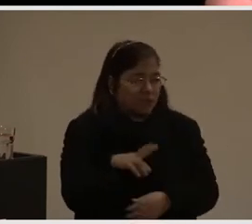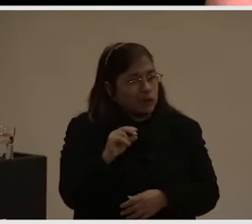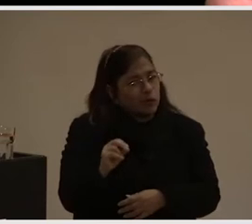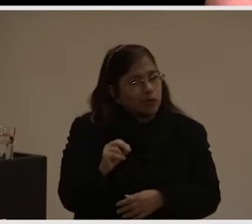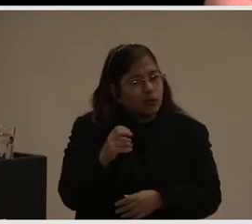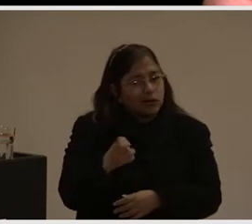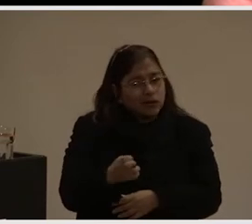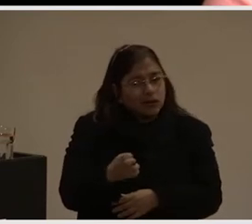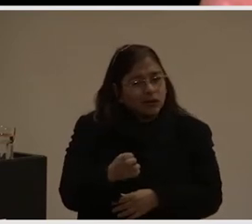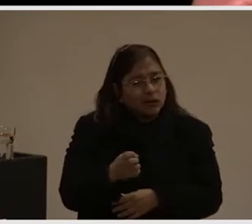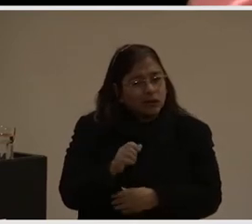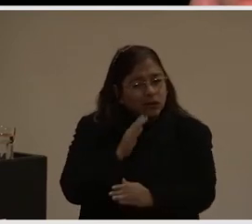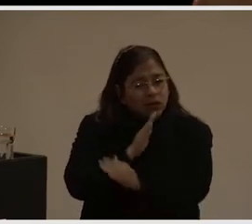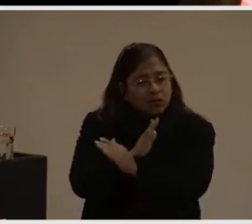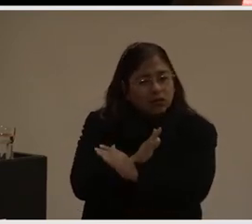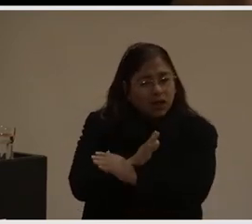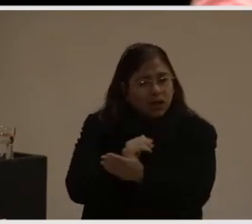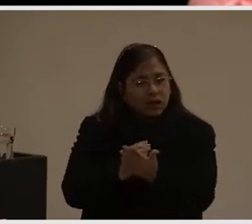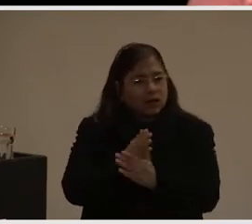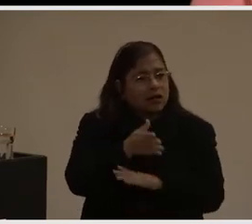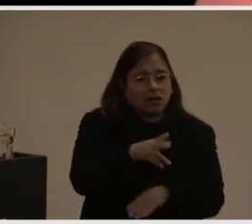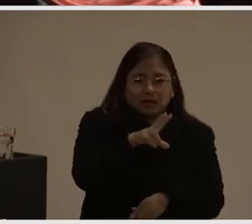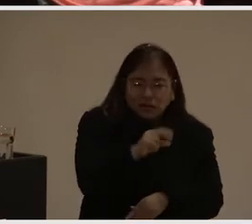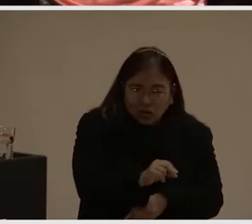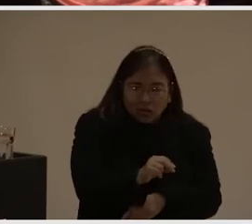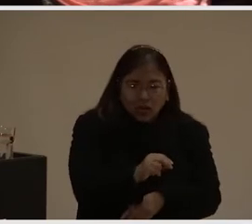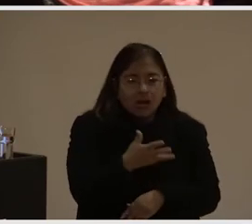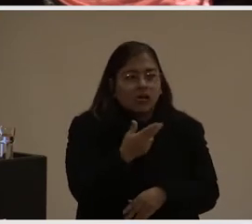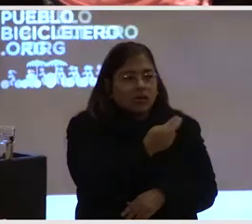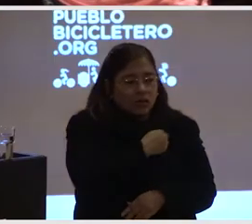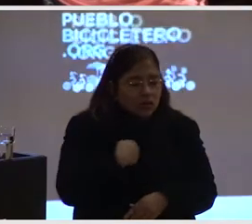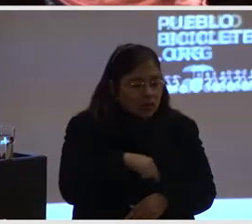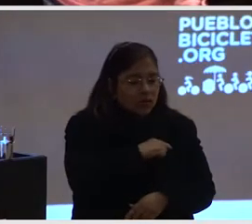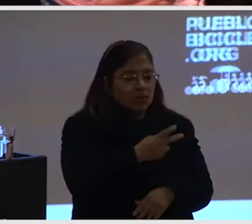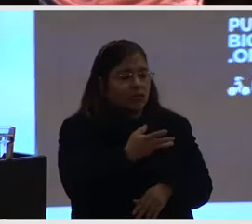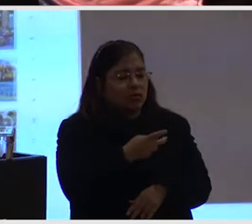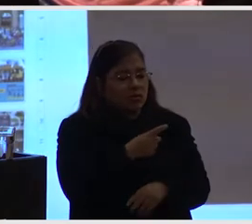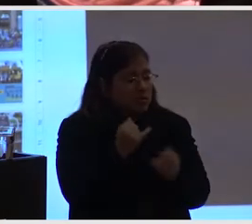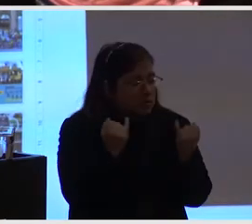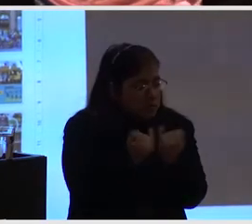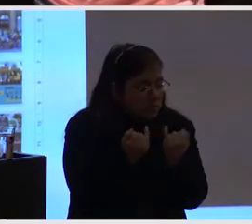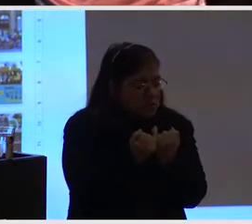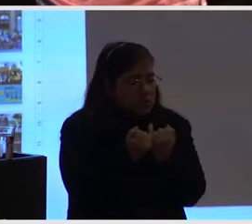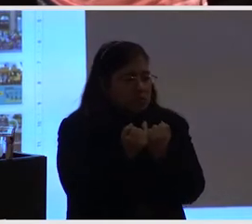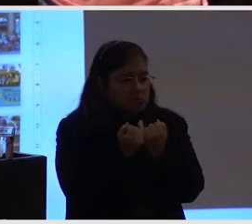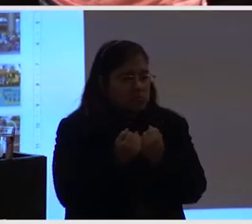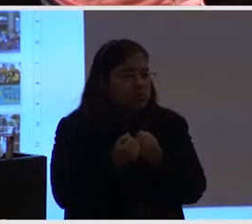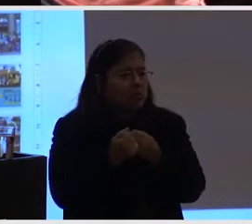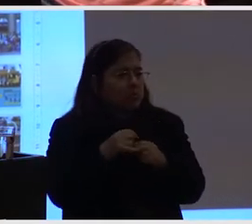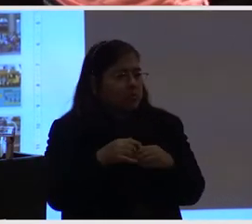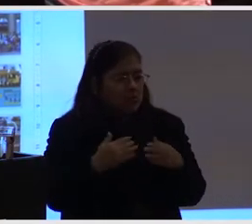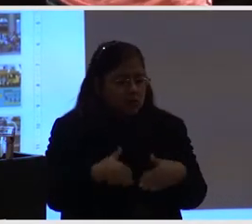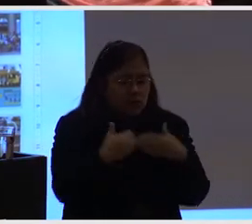más bien que lo que queríamos era no detener ese proceso de las redadas para ocupar el espacio público para